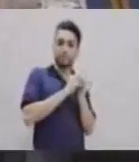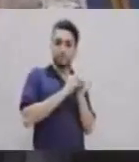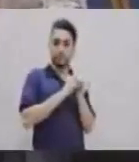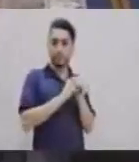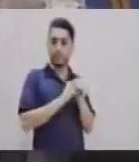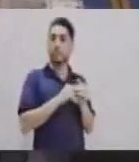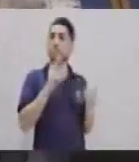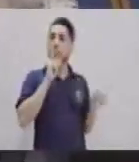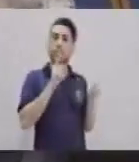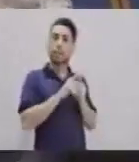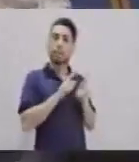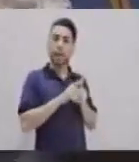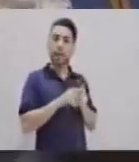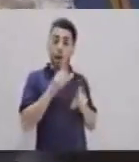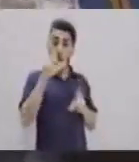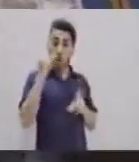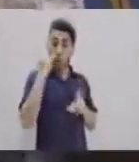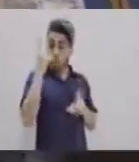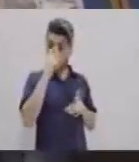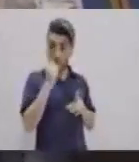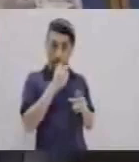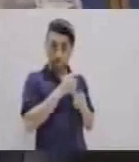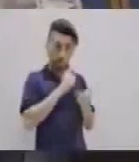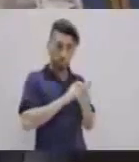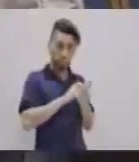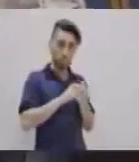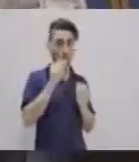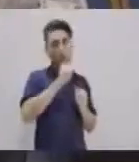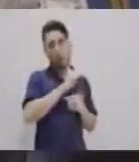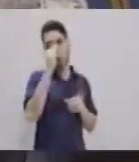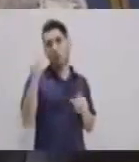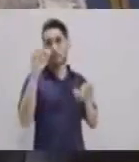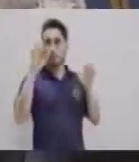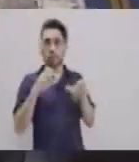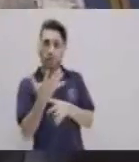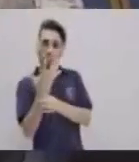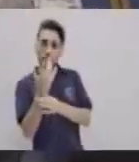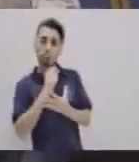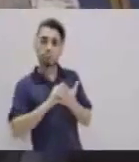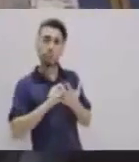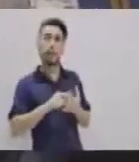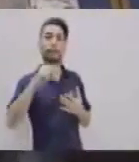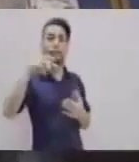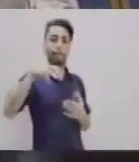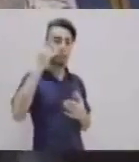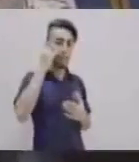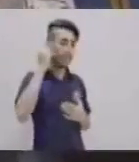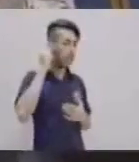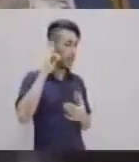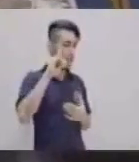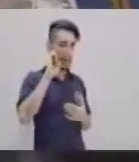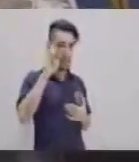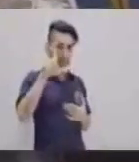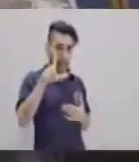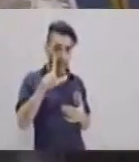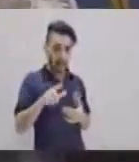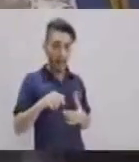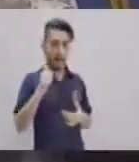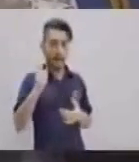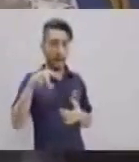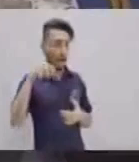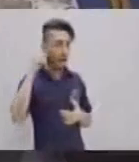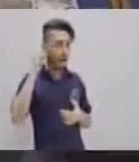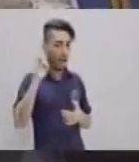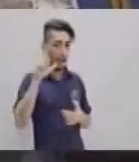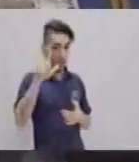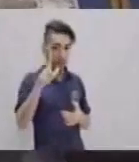a un también vanguardista que es excelente, que es guatemalteco, que es Miguel Ángel Asturias. Y él mezcla ya